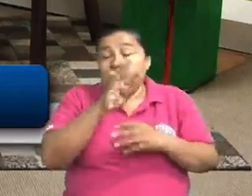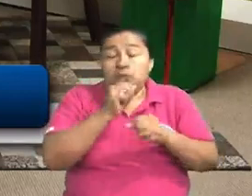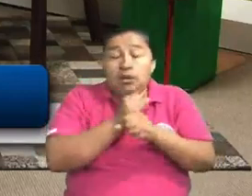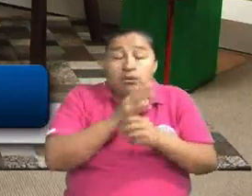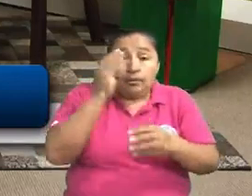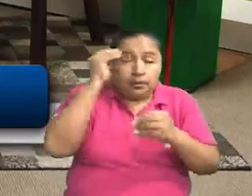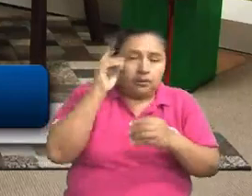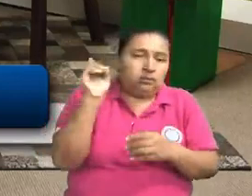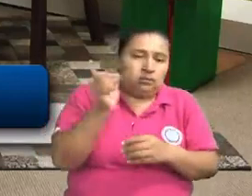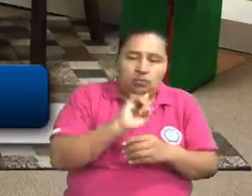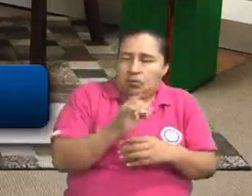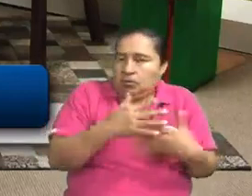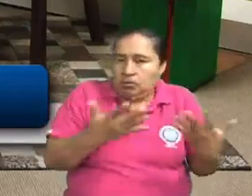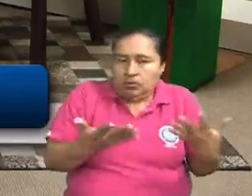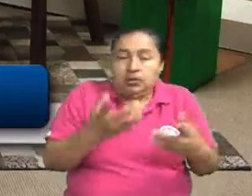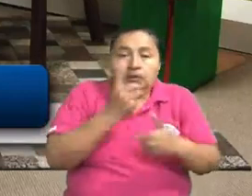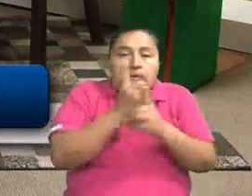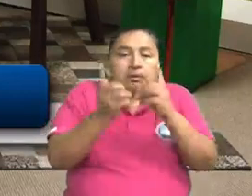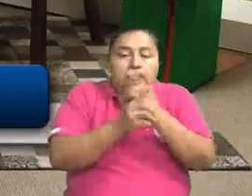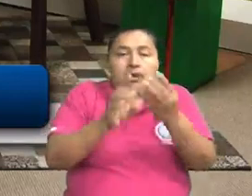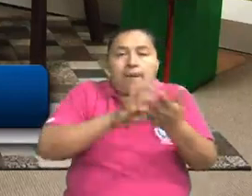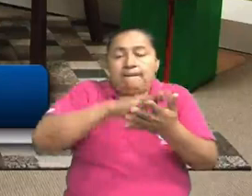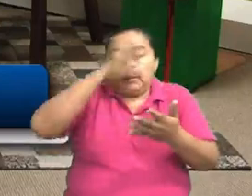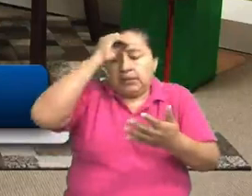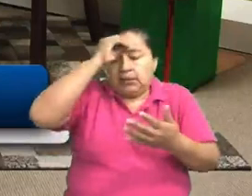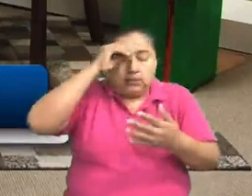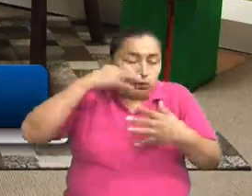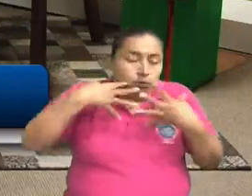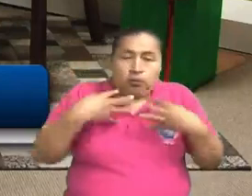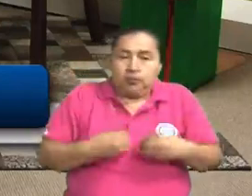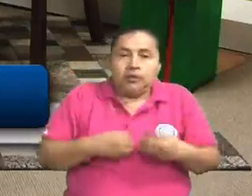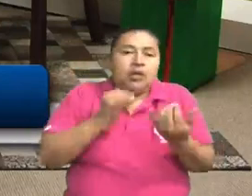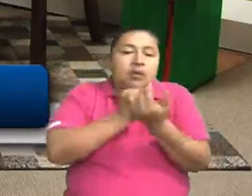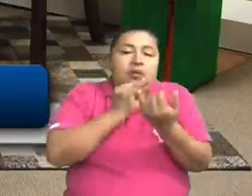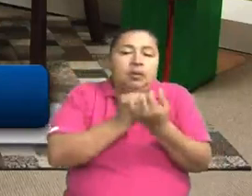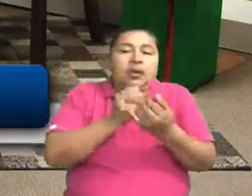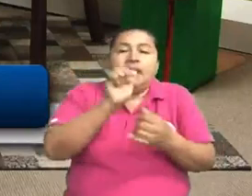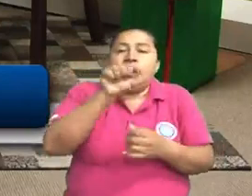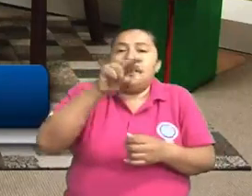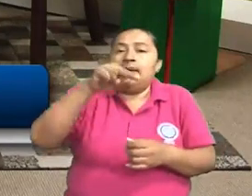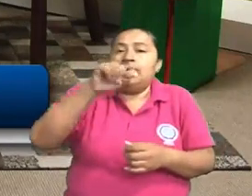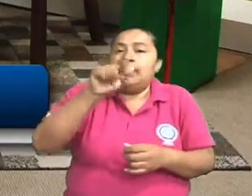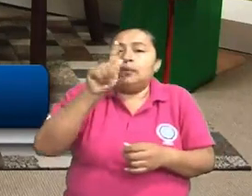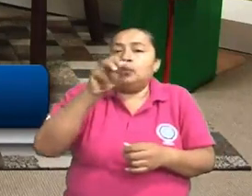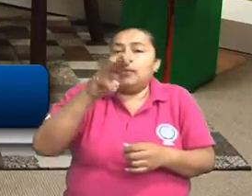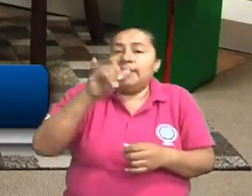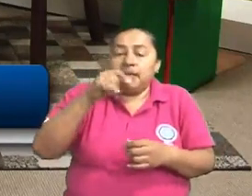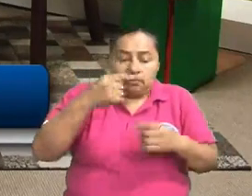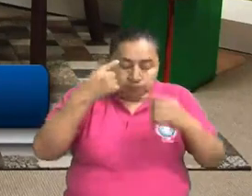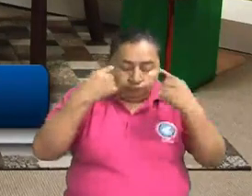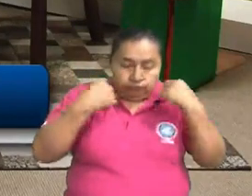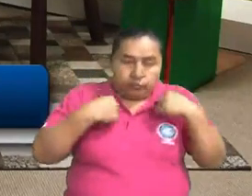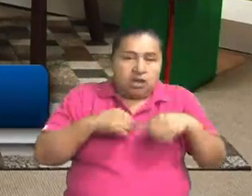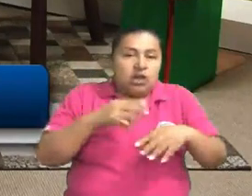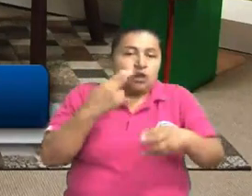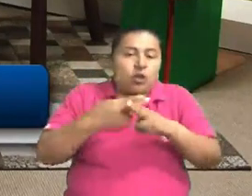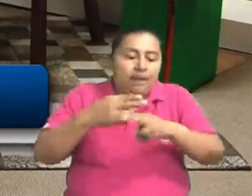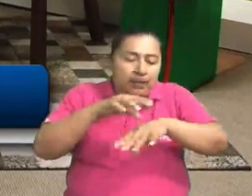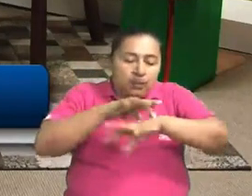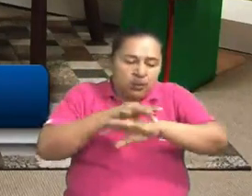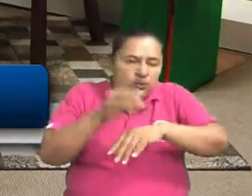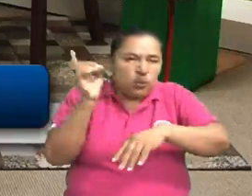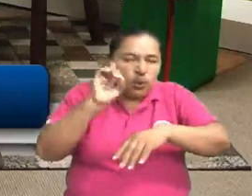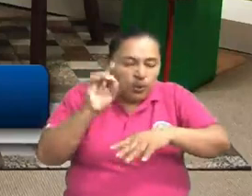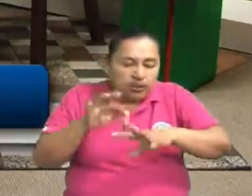formación, porque claro, tienes que aprenderte todo el cuerpo, es como cuando estás estudiando anatomía, vas a estudiarte el nombre de ese hueso, dónde está, dónde